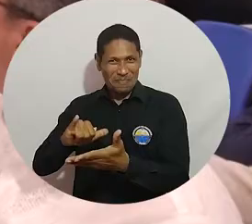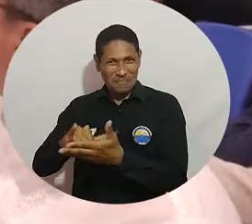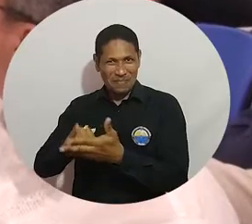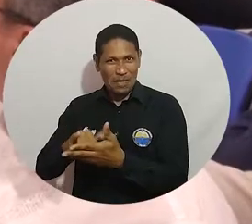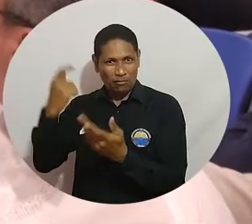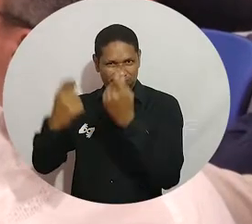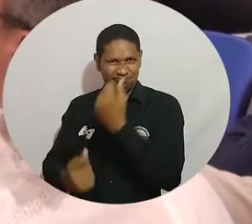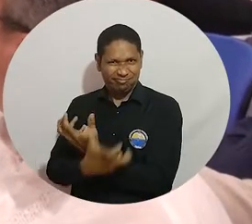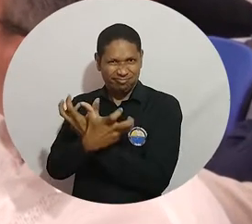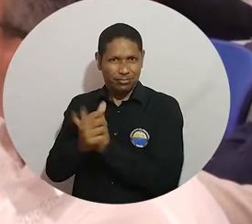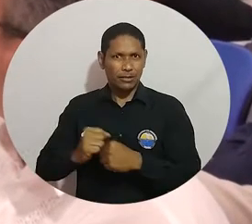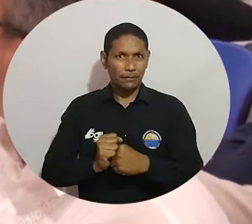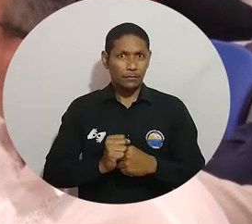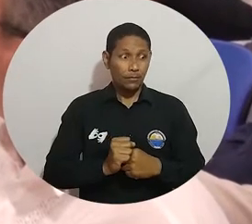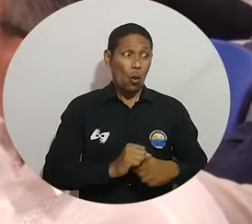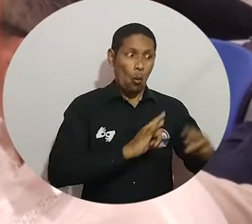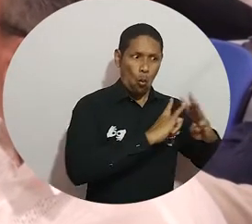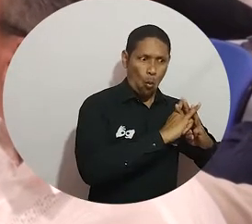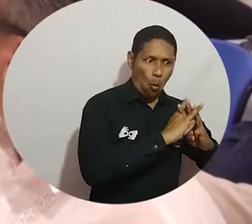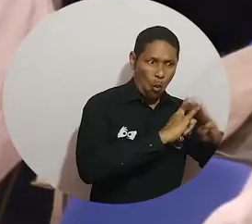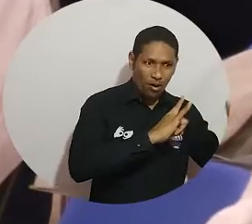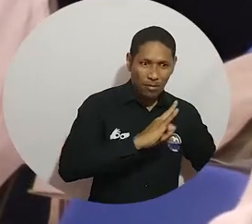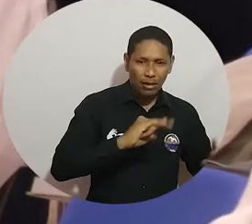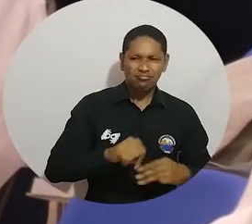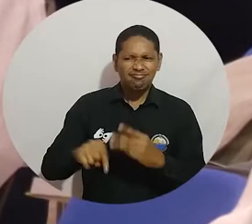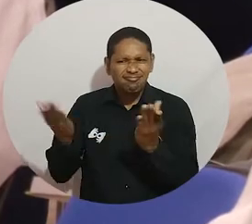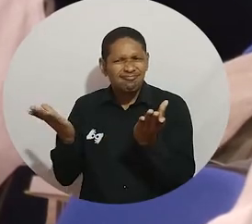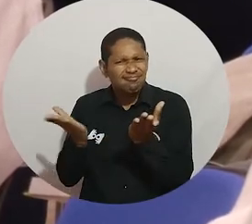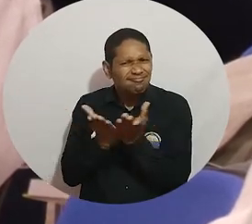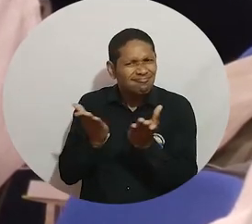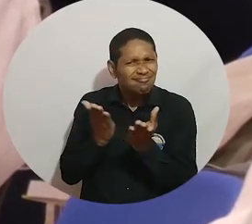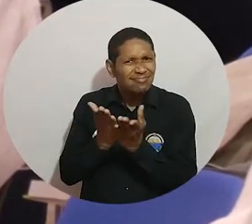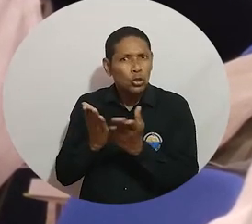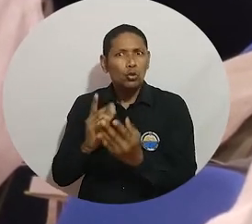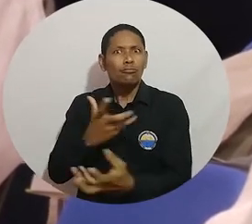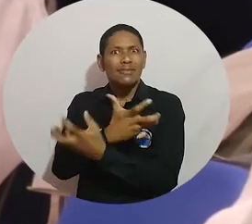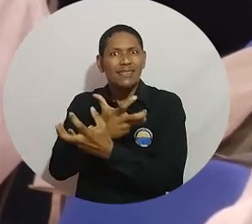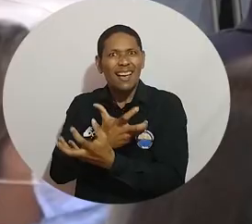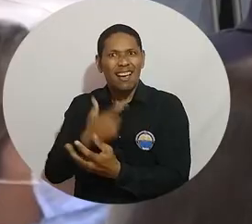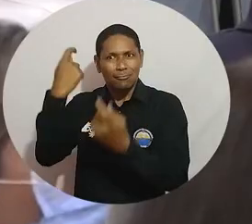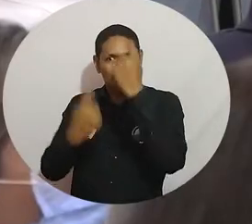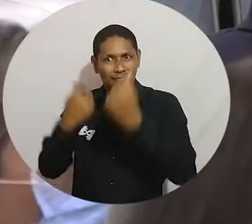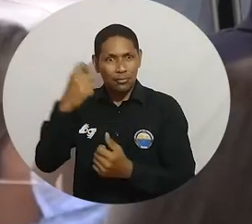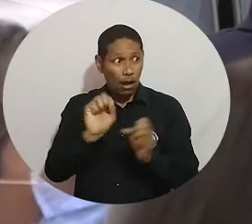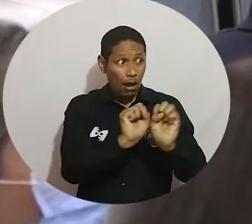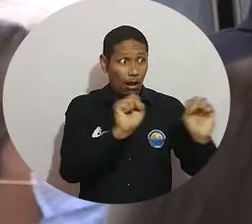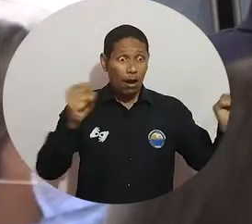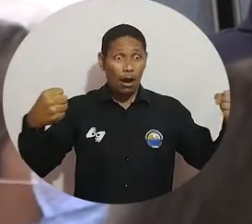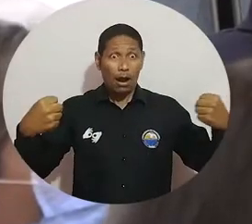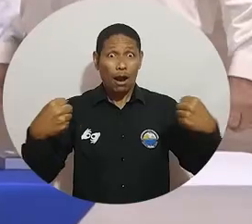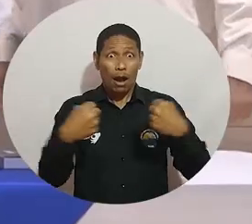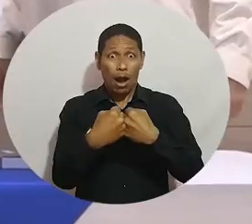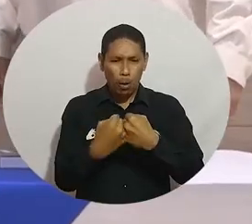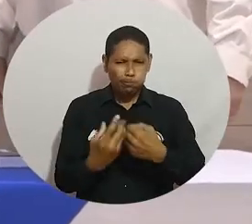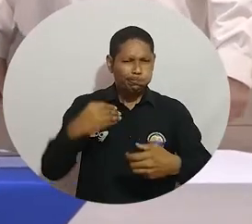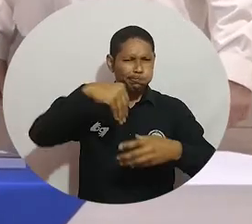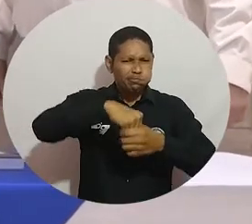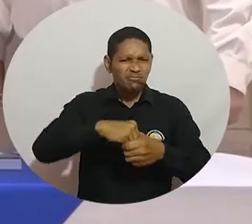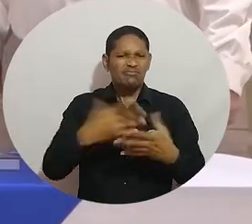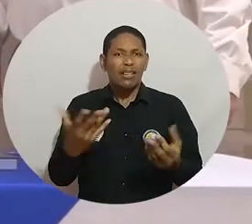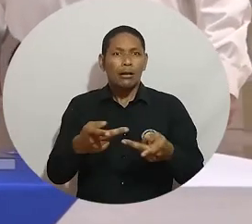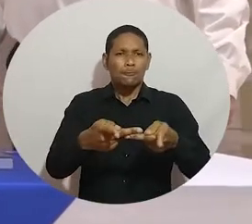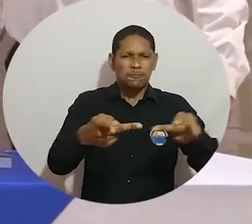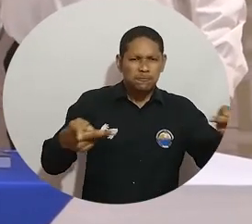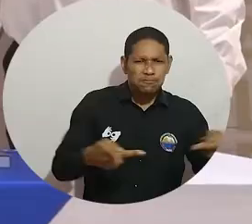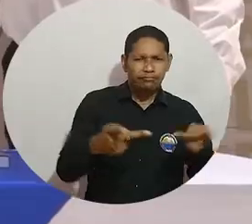Academia. Unimagdalena y la Academia Colombiana de Ciencias Económicas establecieron un convenio interinstitucional que velará